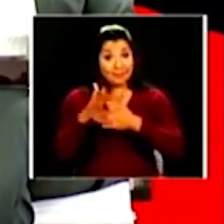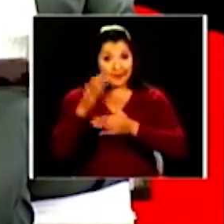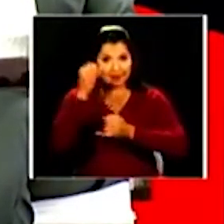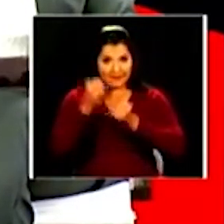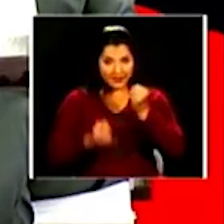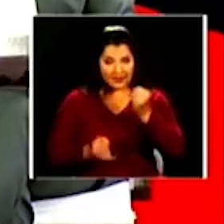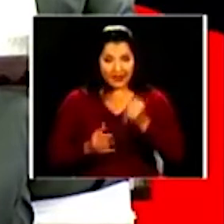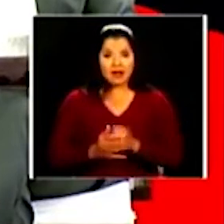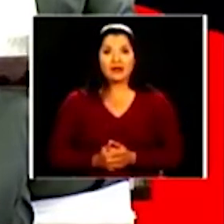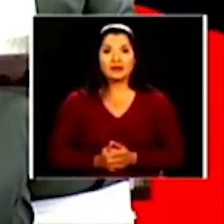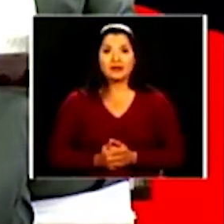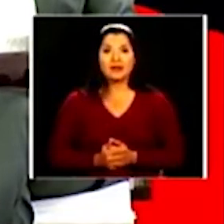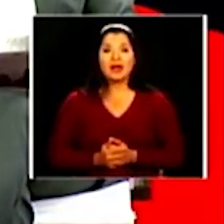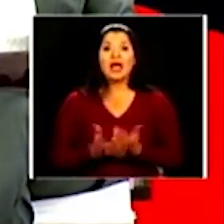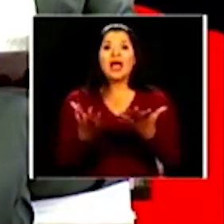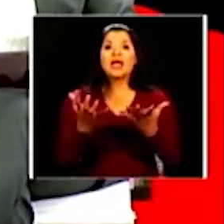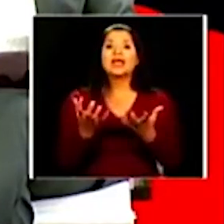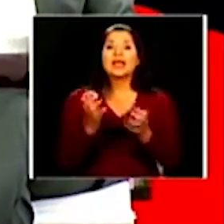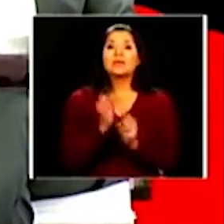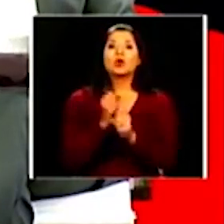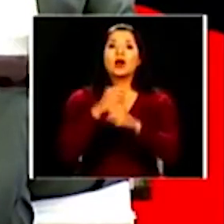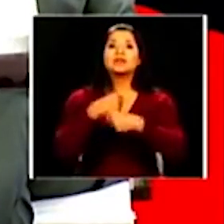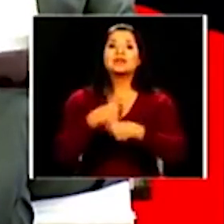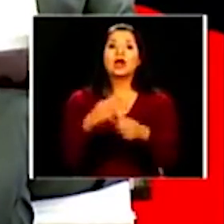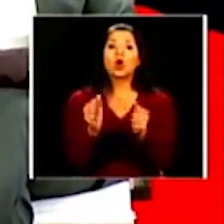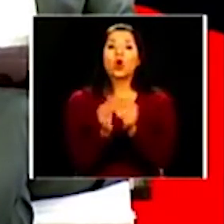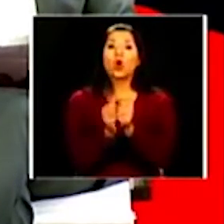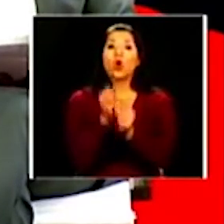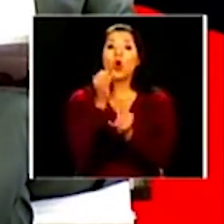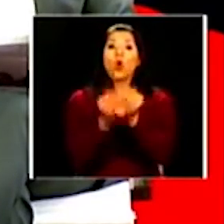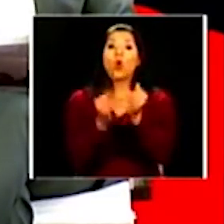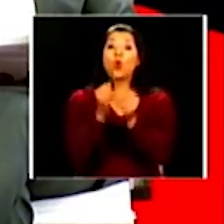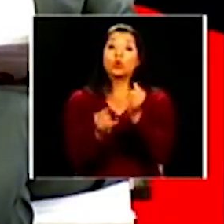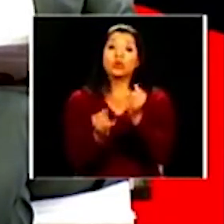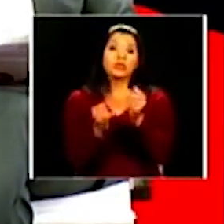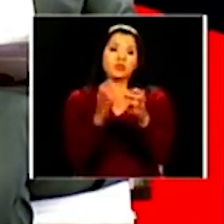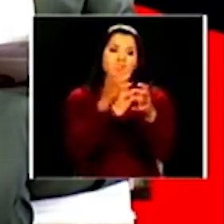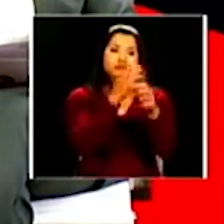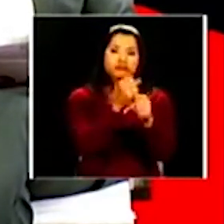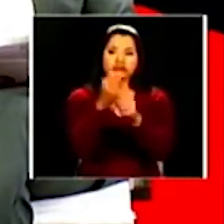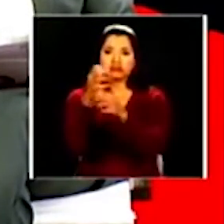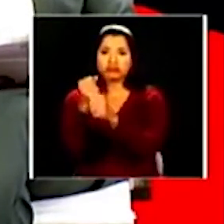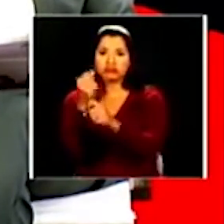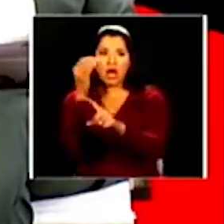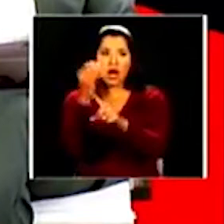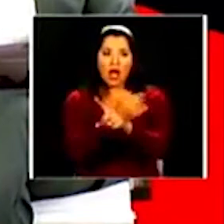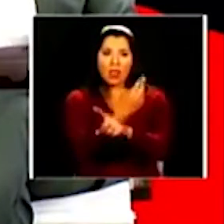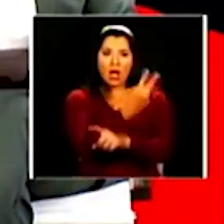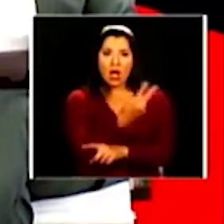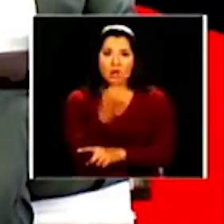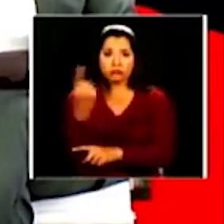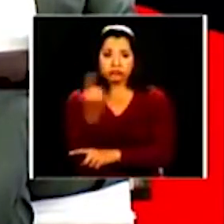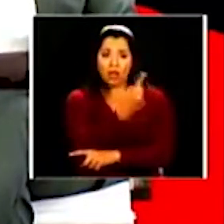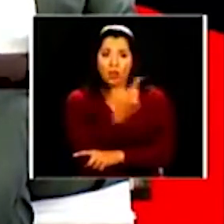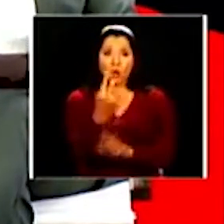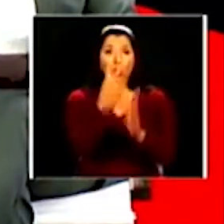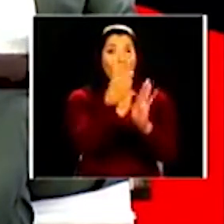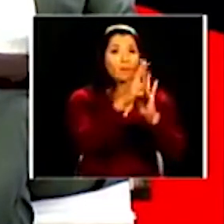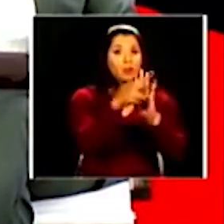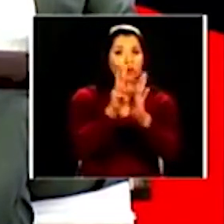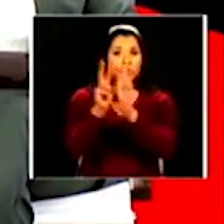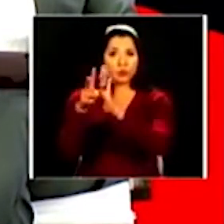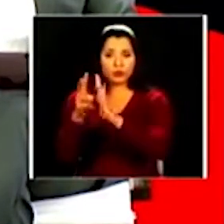a realizar con un último cierre de cada candidato por 2 minutos. Por el